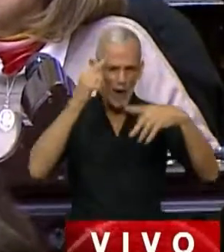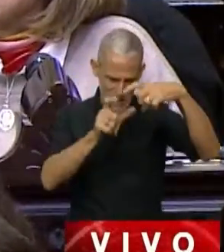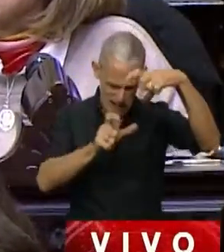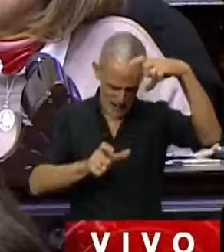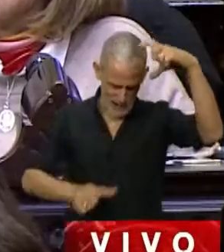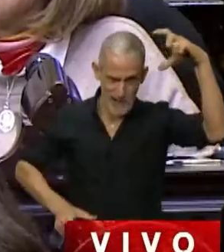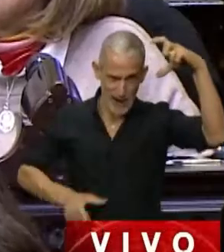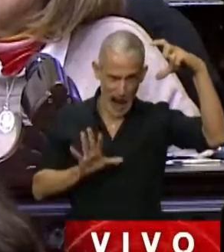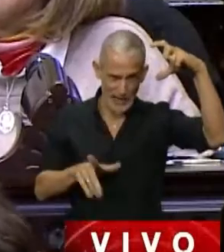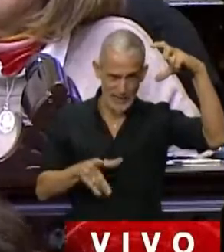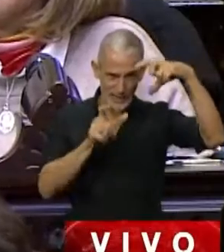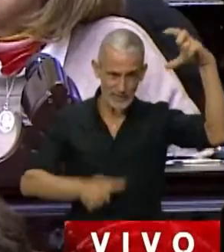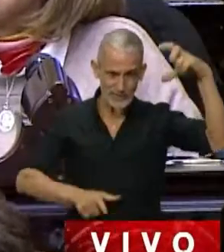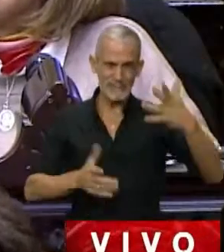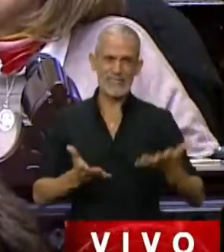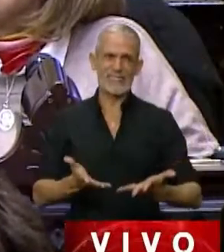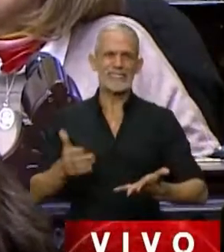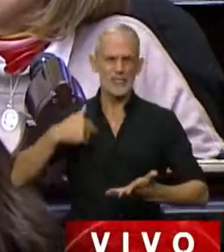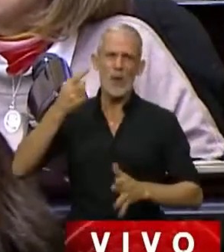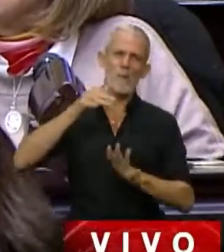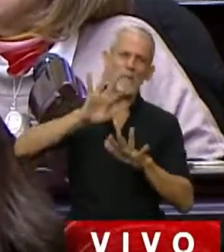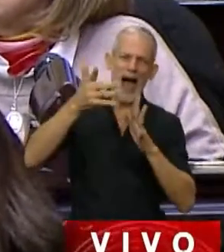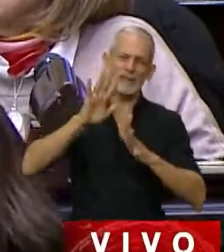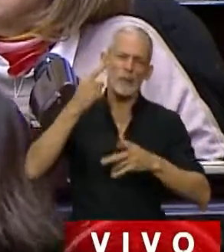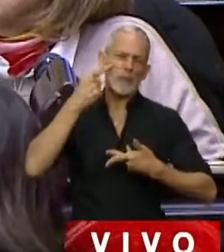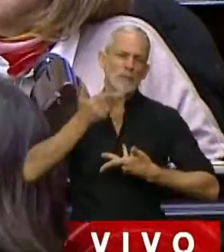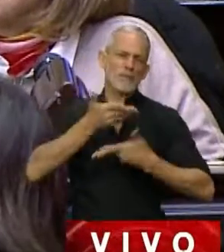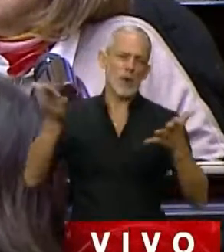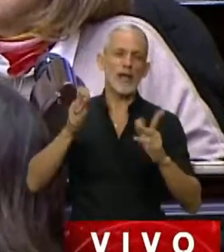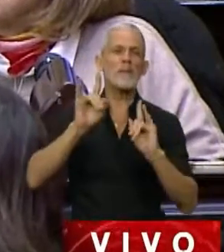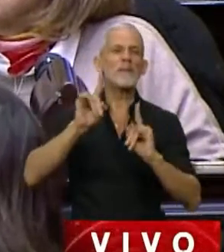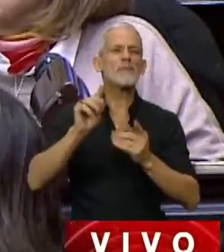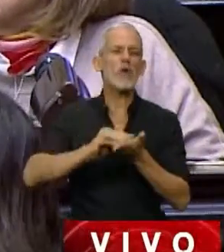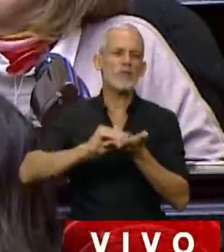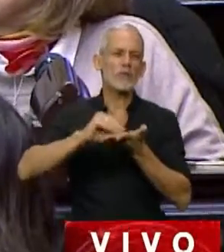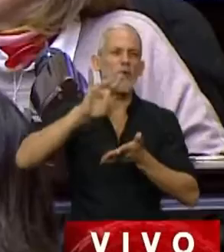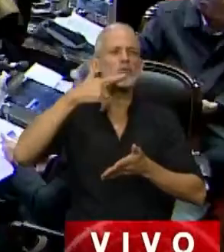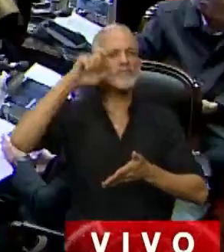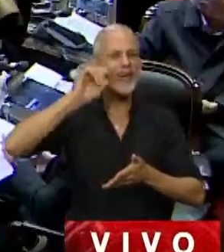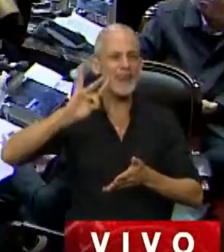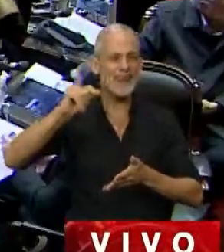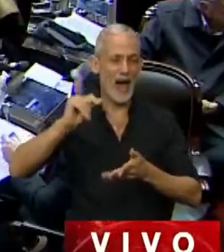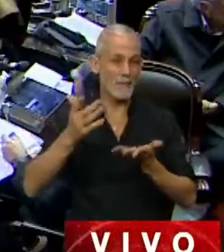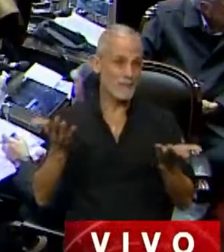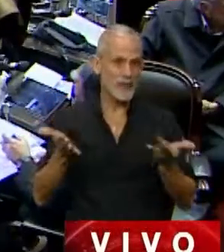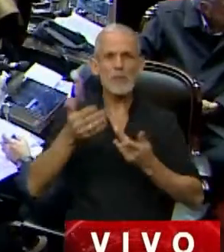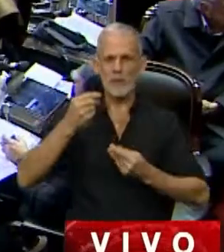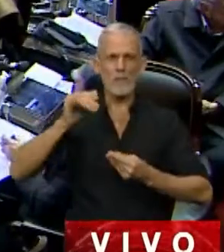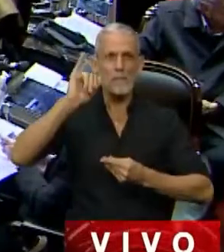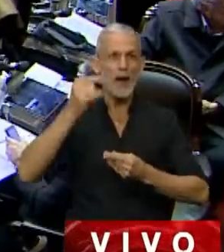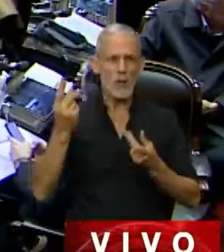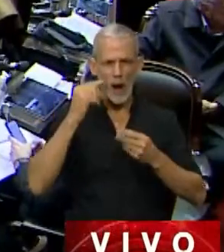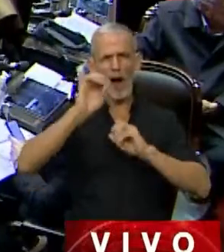imaginarnos cómo va a ser la boleta. Por eso quise más o menos graficarlo como lo hizo la diputada Uceda, porque me parece que es lo mejor que